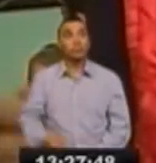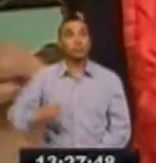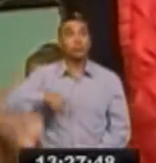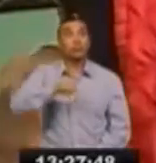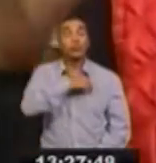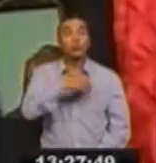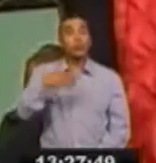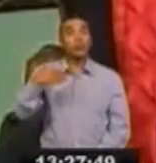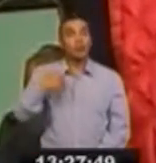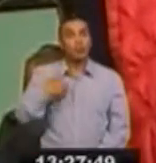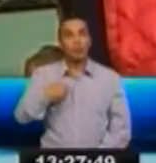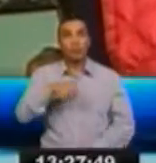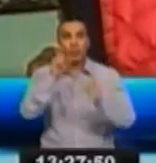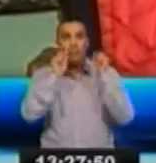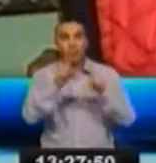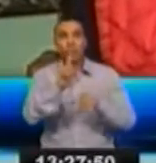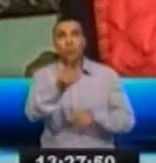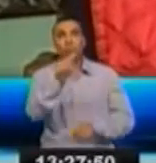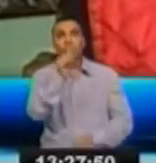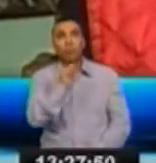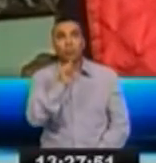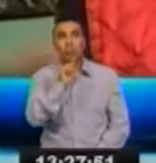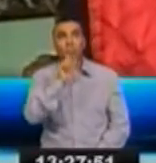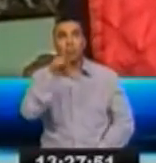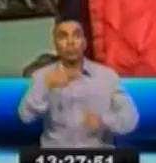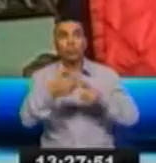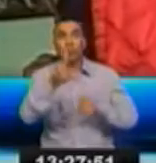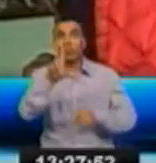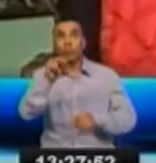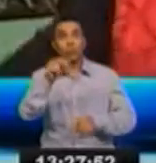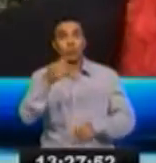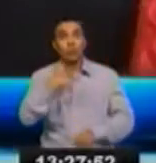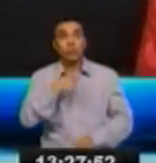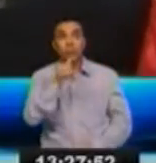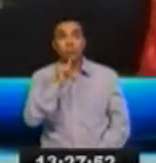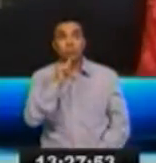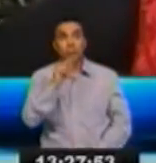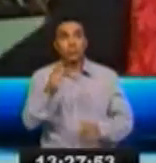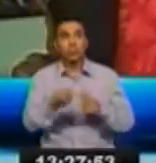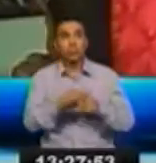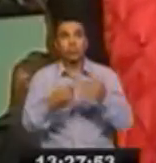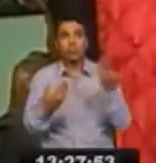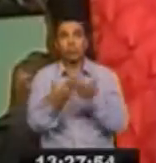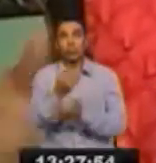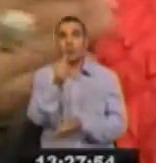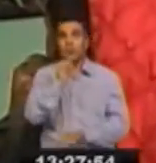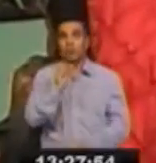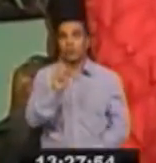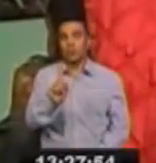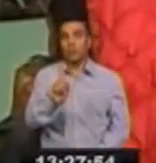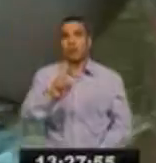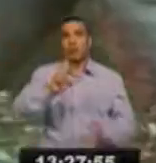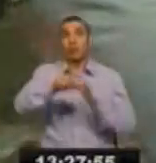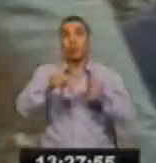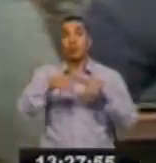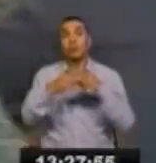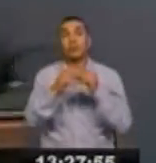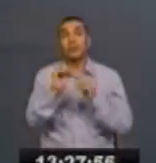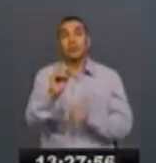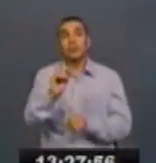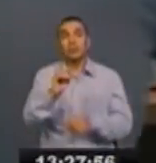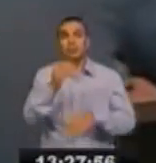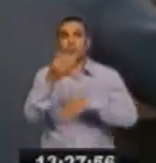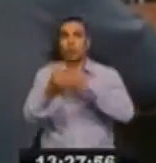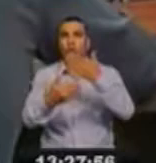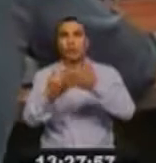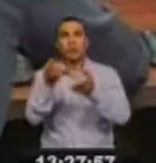tenemos que preguntarles cuál es su clave y en el momento que no tiene su clave, pues generarle una nueva clave y empezar desde cero. El mayor número de